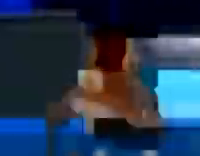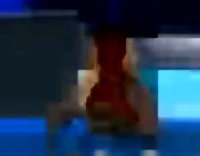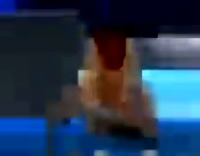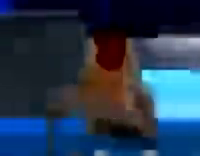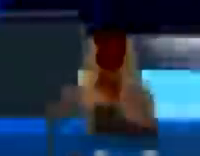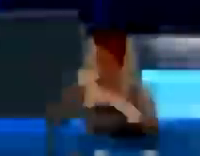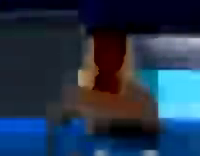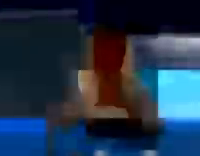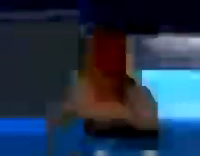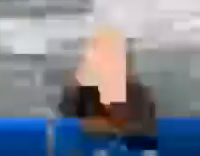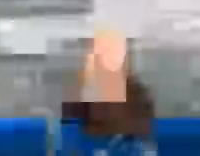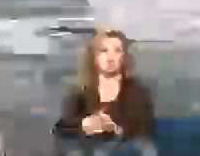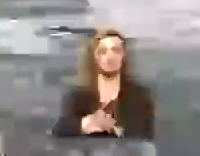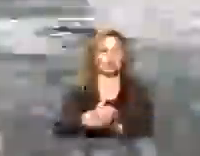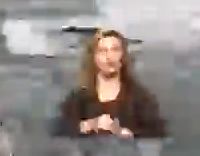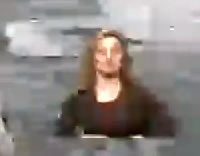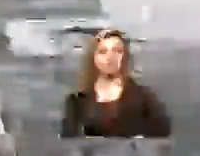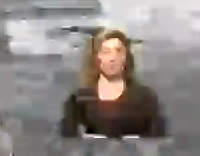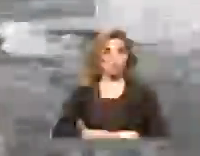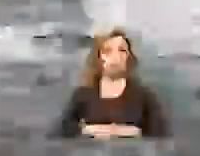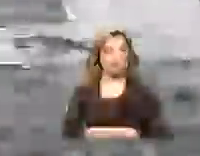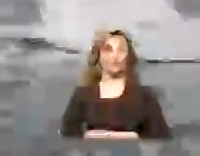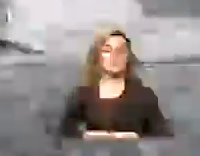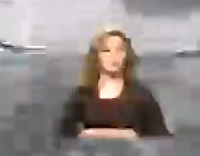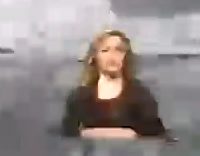ciudades del país.